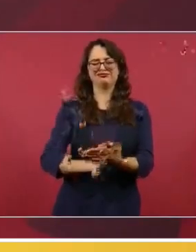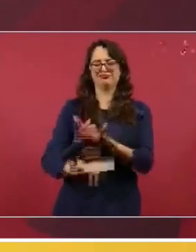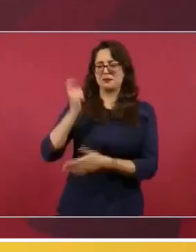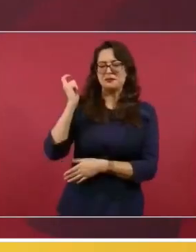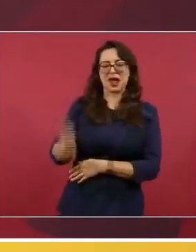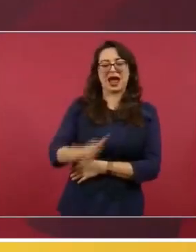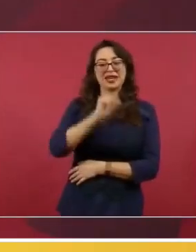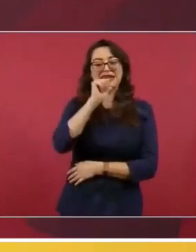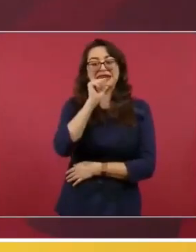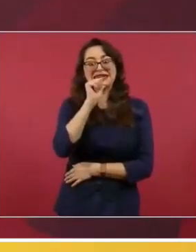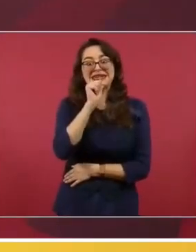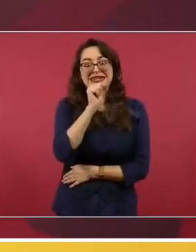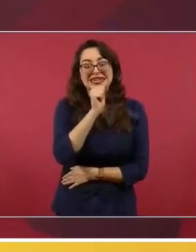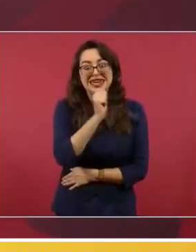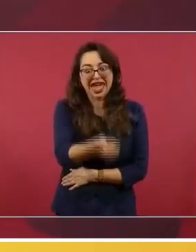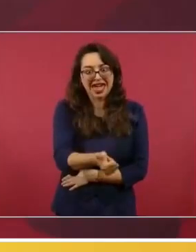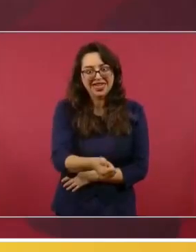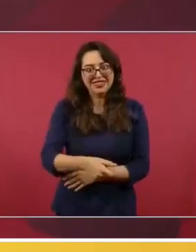Ahora,